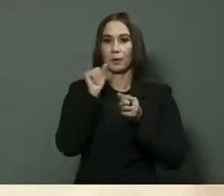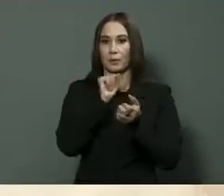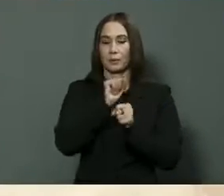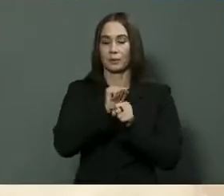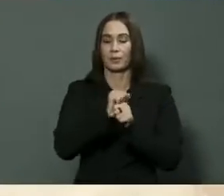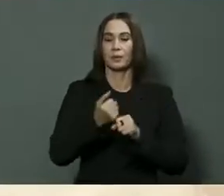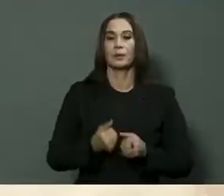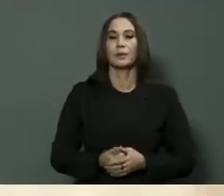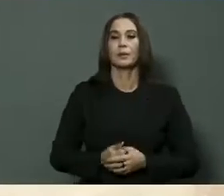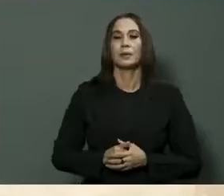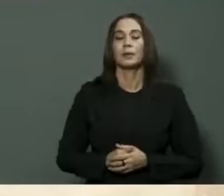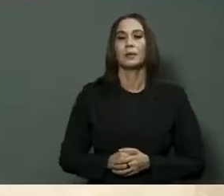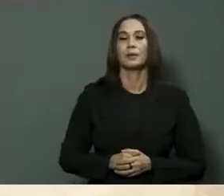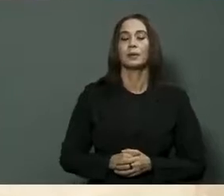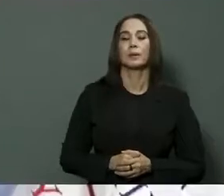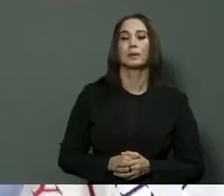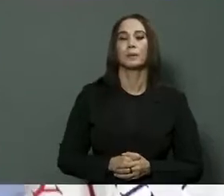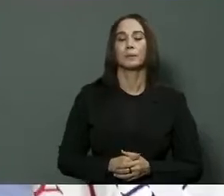económica.